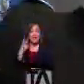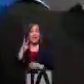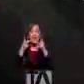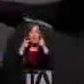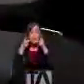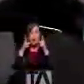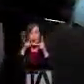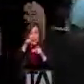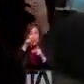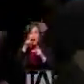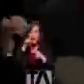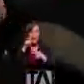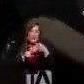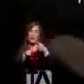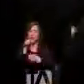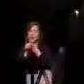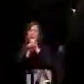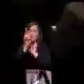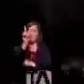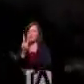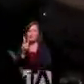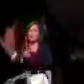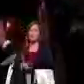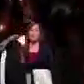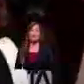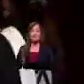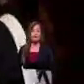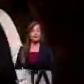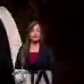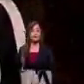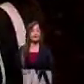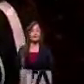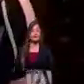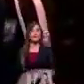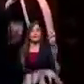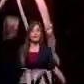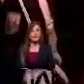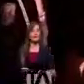cargos públicos durante los próximos dos años. En Quito, María Gracia Costa, 24 horas.